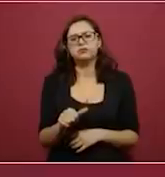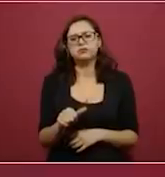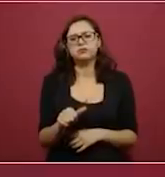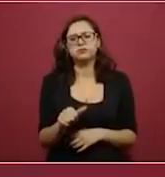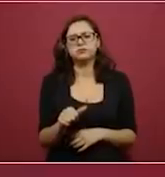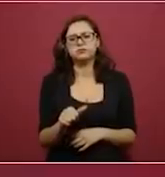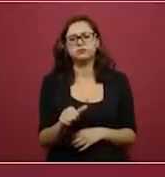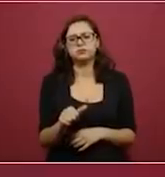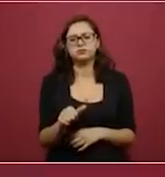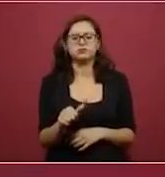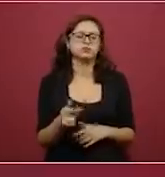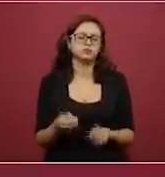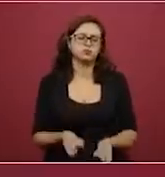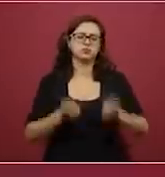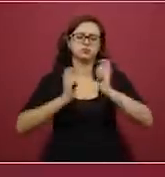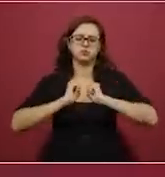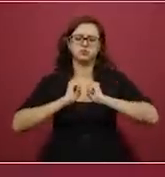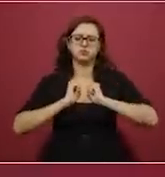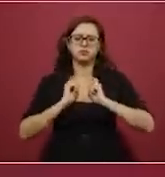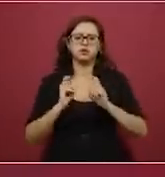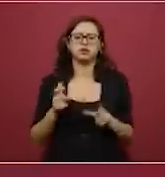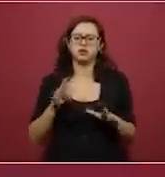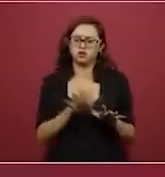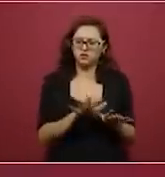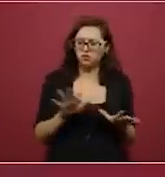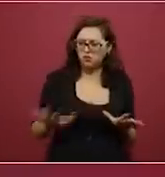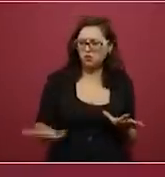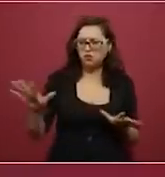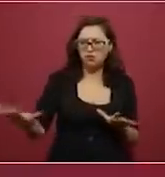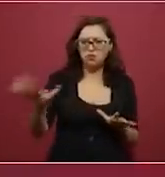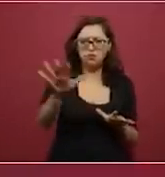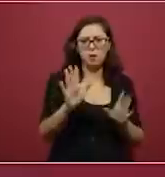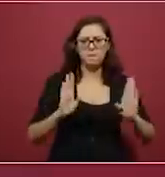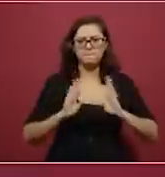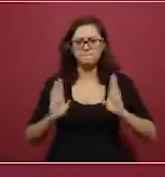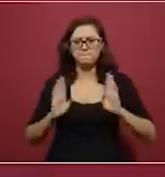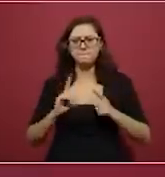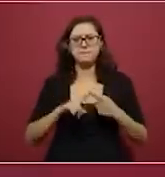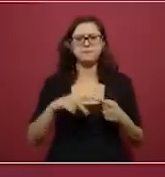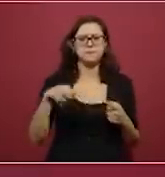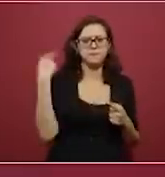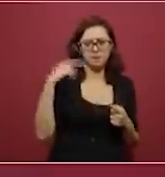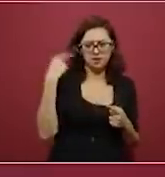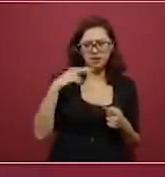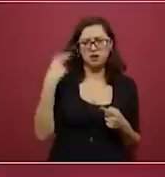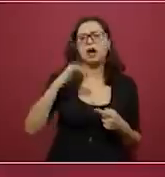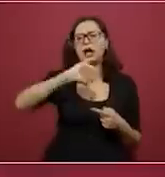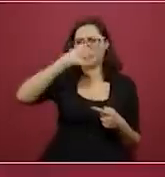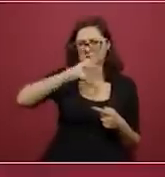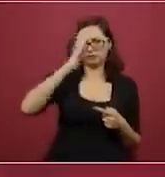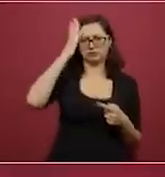y ejercido y cargos en las zonas militares de texto en veracruz como su jefe de estado